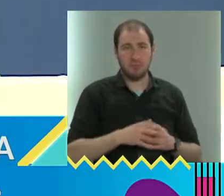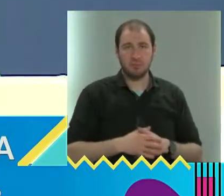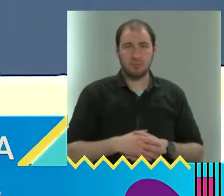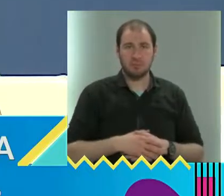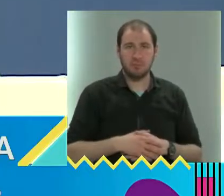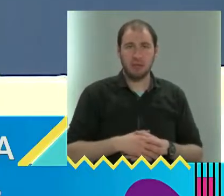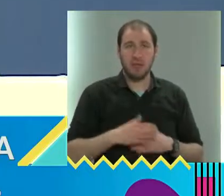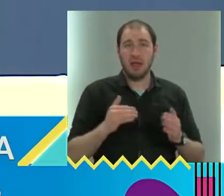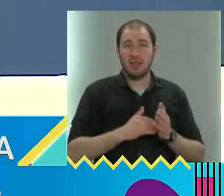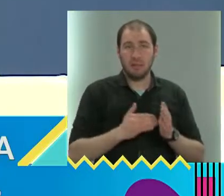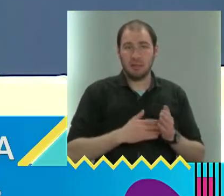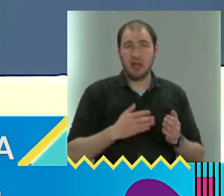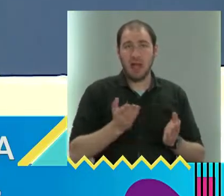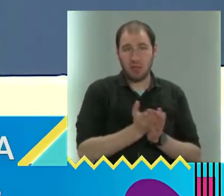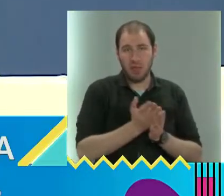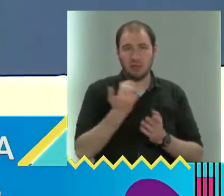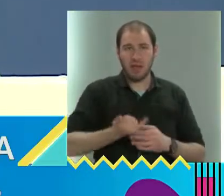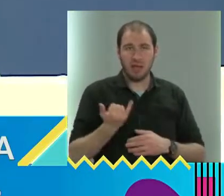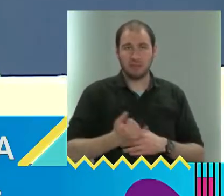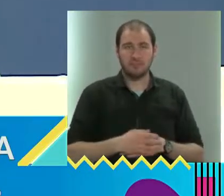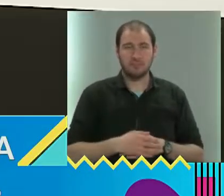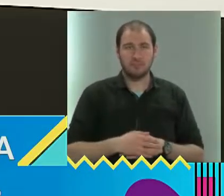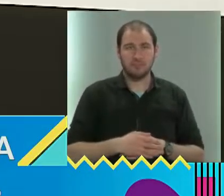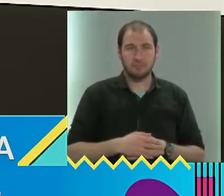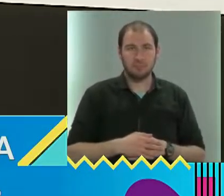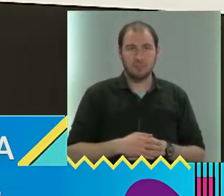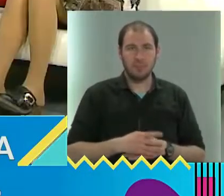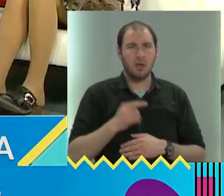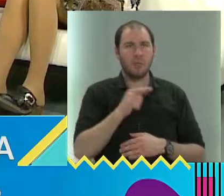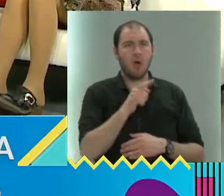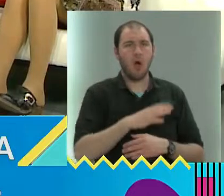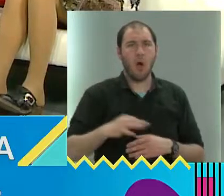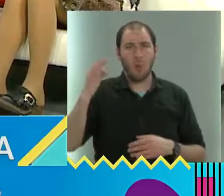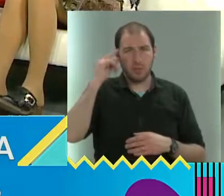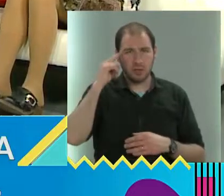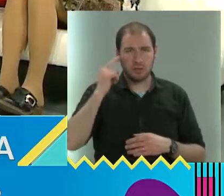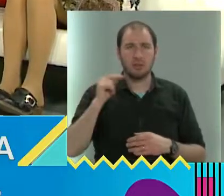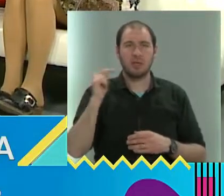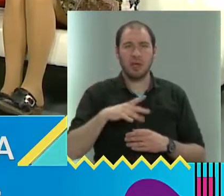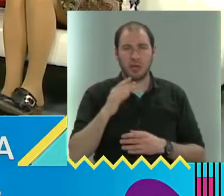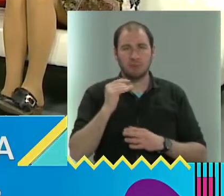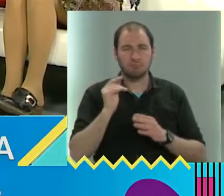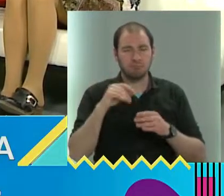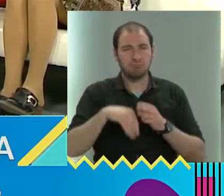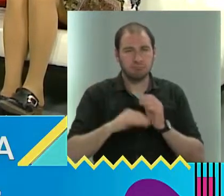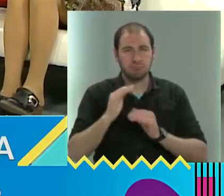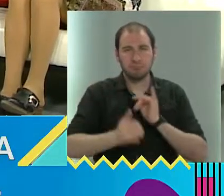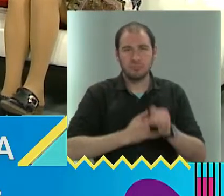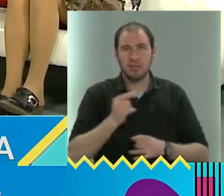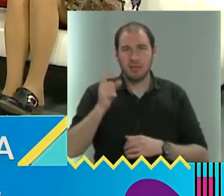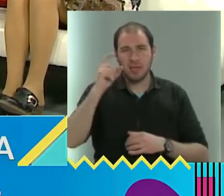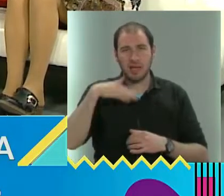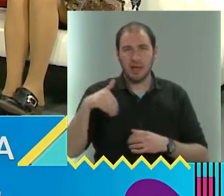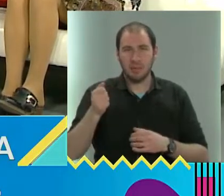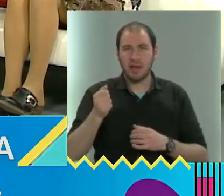decir, siempre y cuando, por supuesto, tengamos estudiantes, ¿no? Bien. ¿Qué opinión te merece? Y ya nos vamos adentrando un poco a esto que dice Emma, que